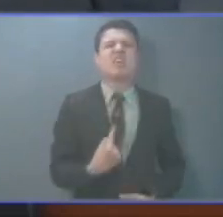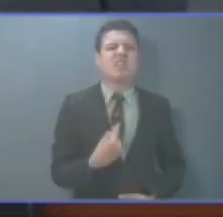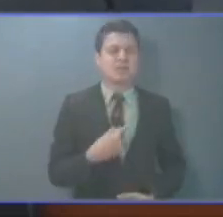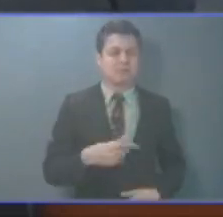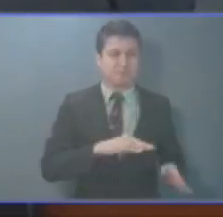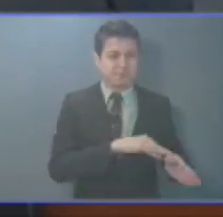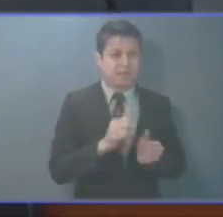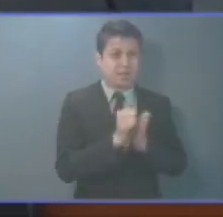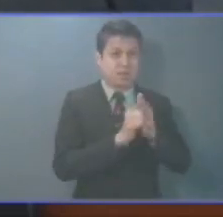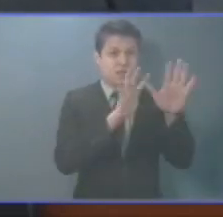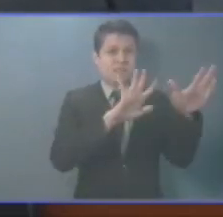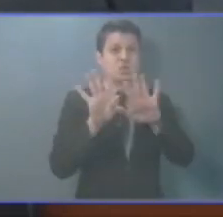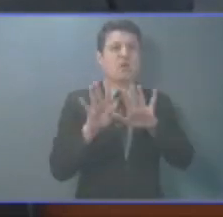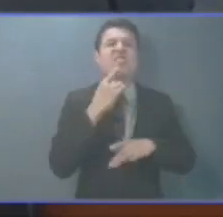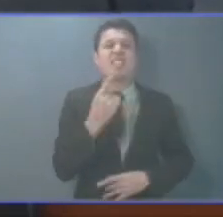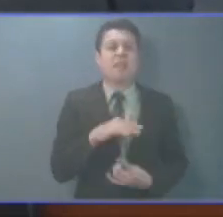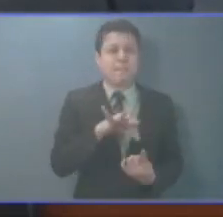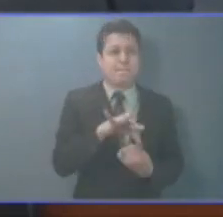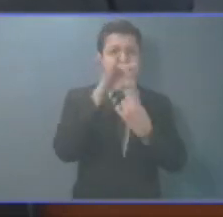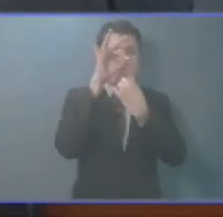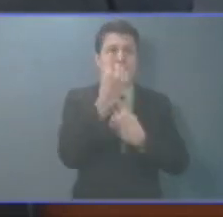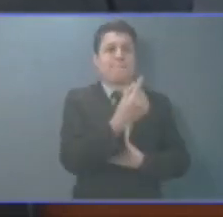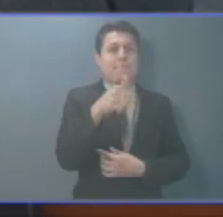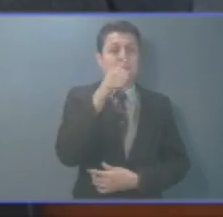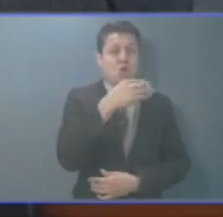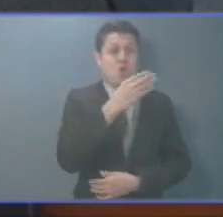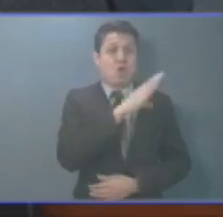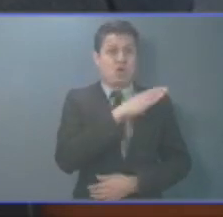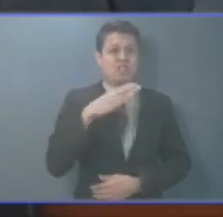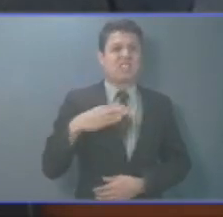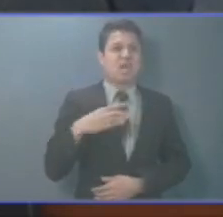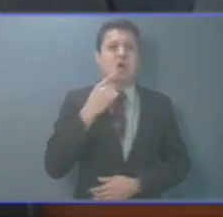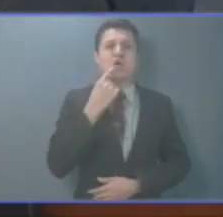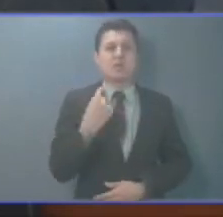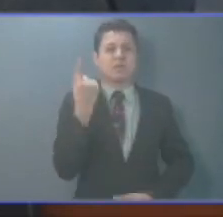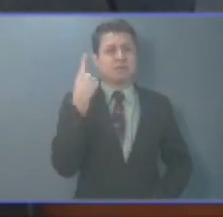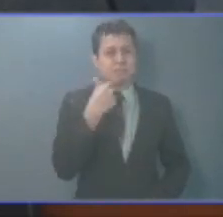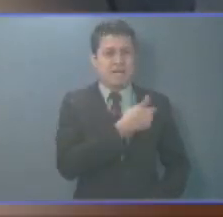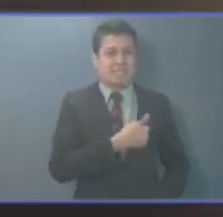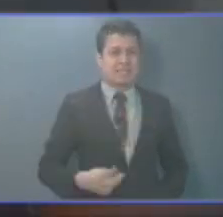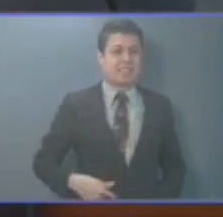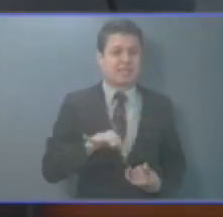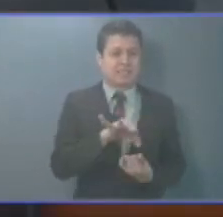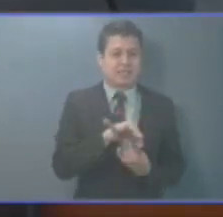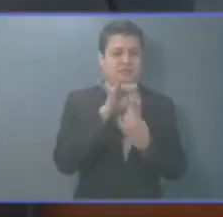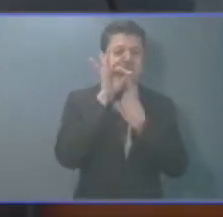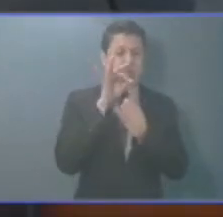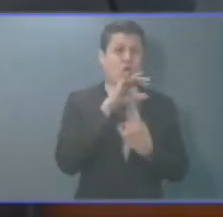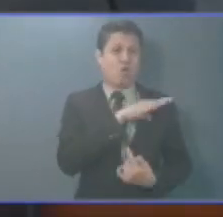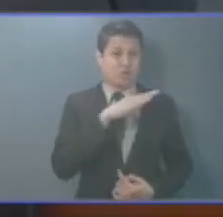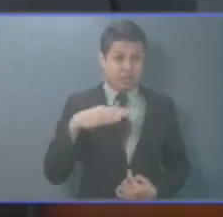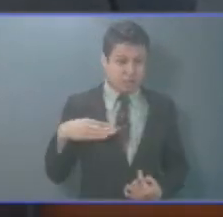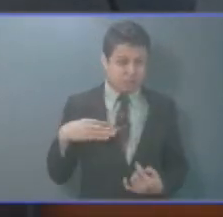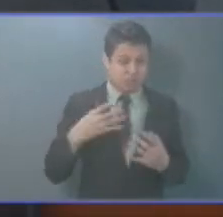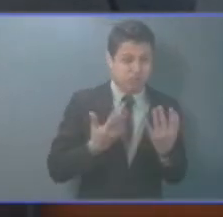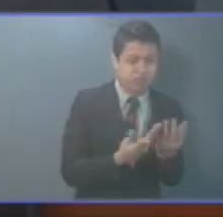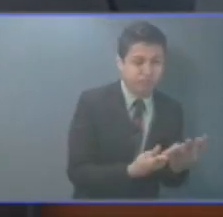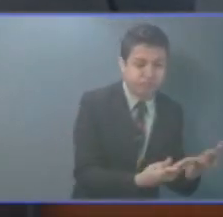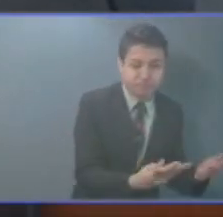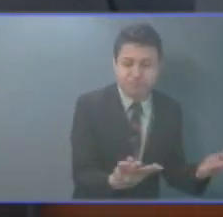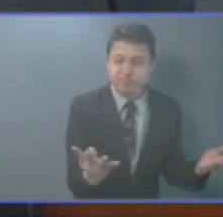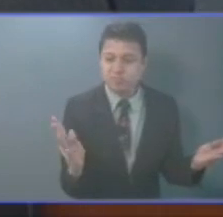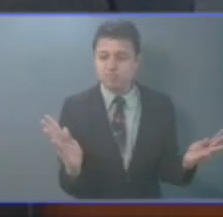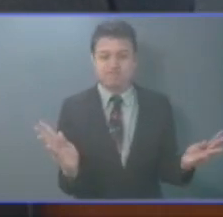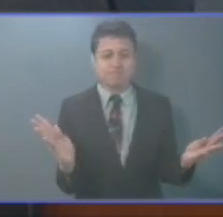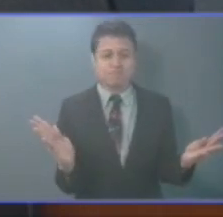Artículo 19. El Consejo elegirá a una persona de sus integrantes para que ejerza su presidencia, quien durará